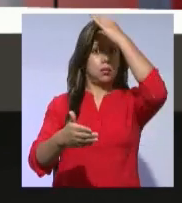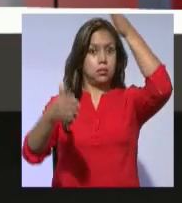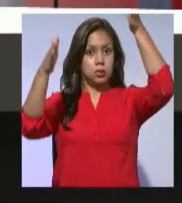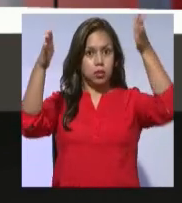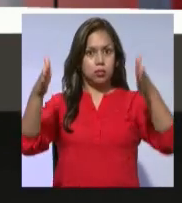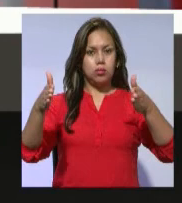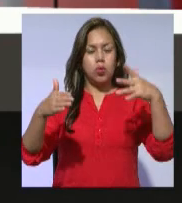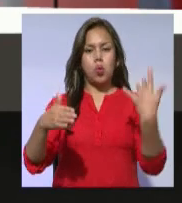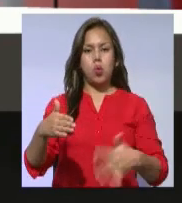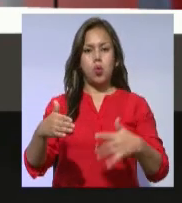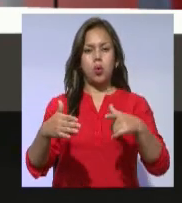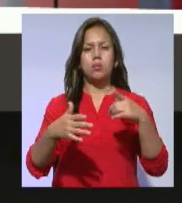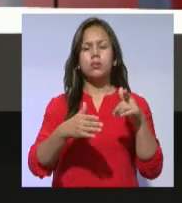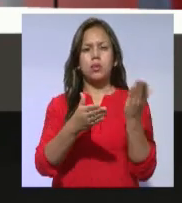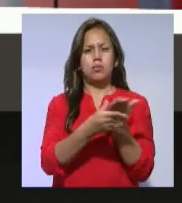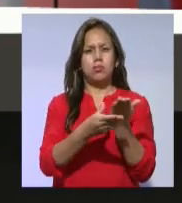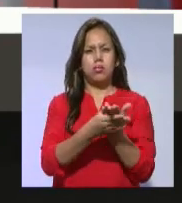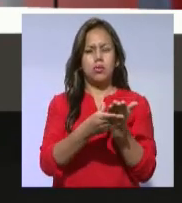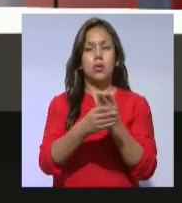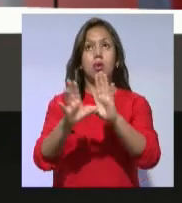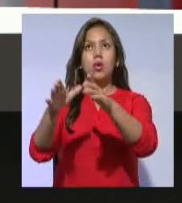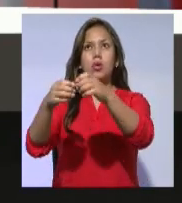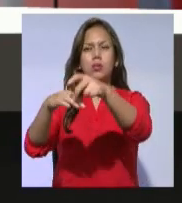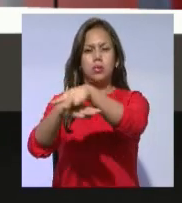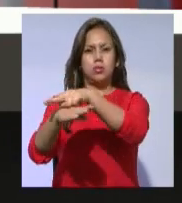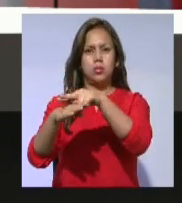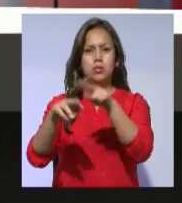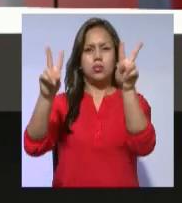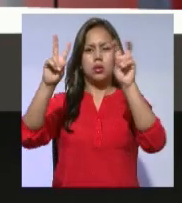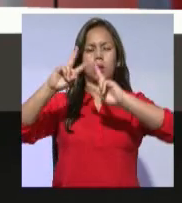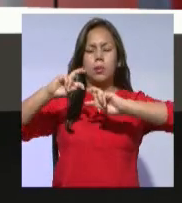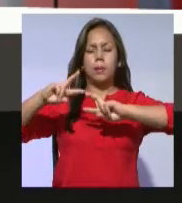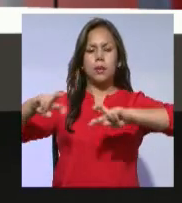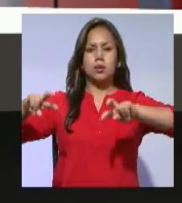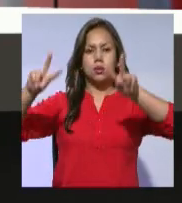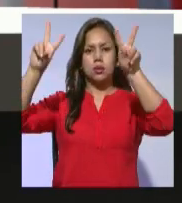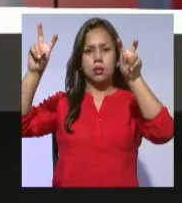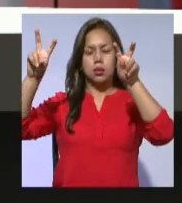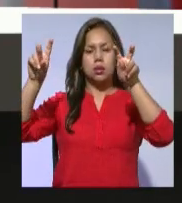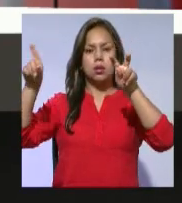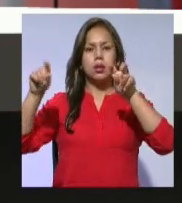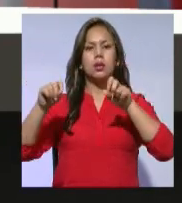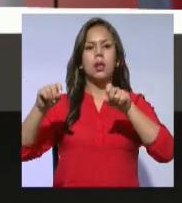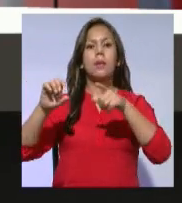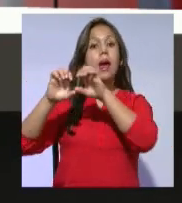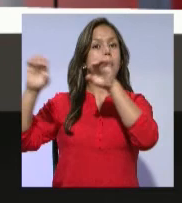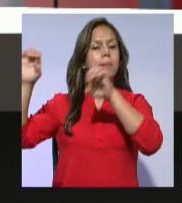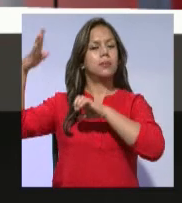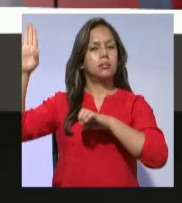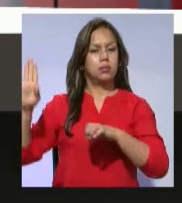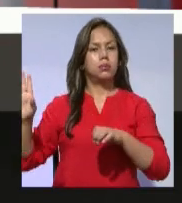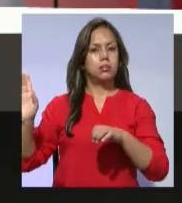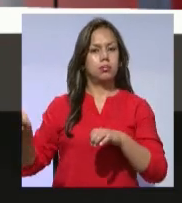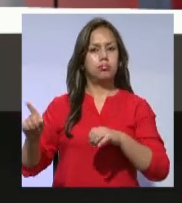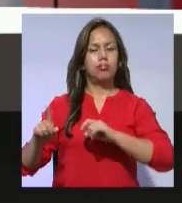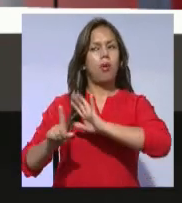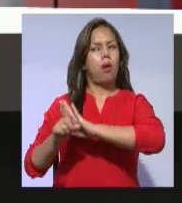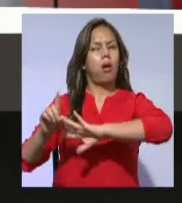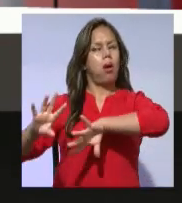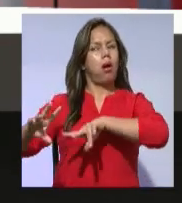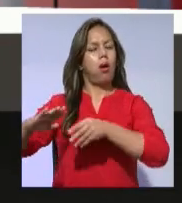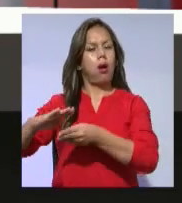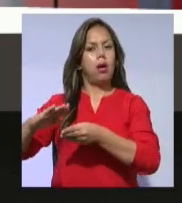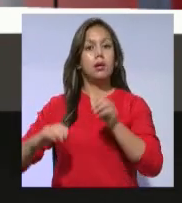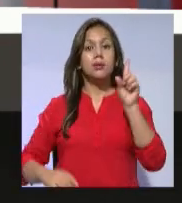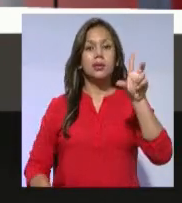documentación requerida por la comisión de fiscalización esto en las investigaciones sobre los casos en o de 'break' se trata de 130 mil